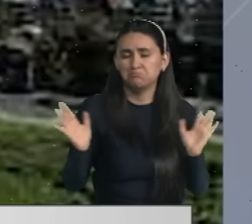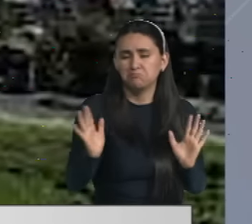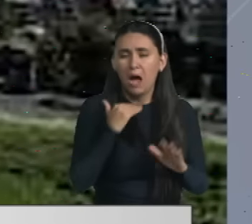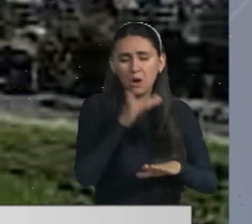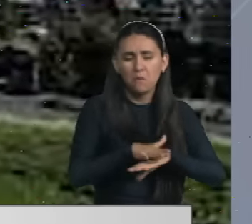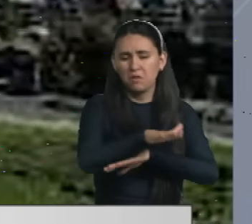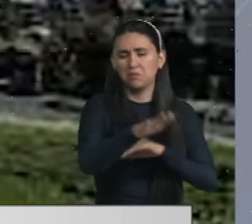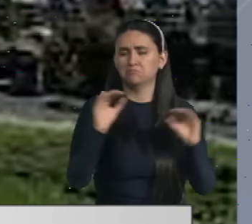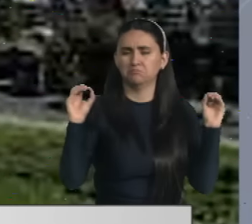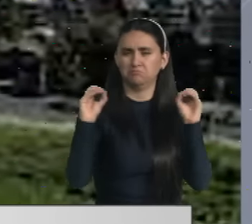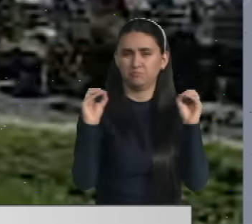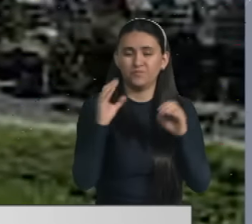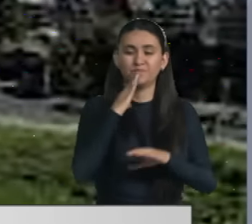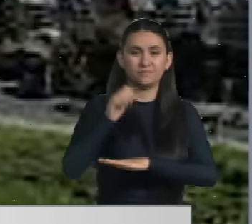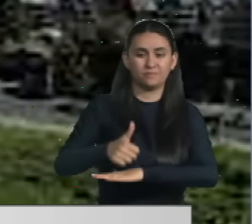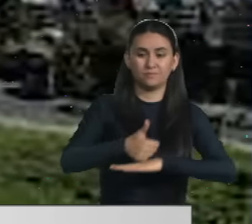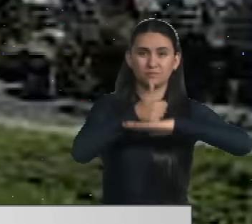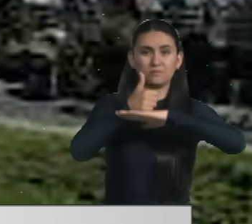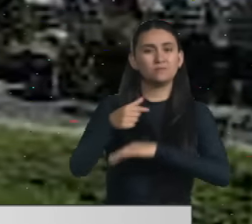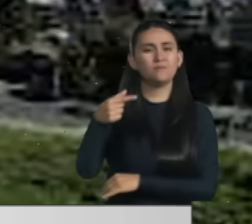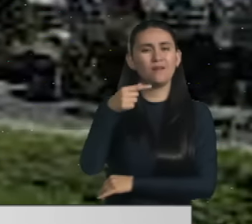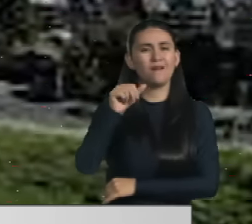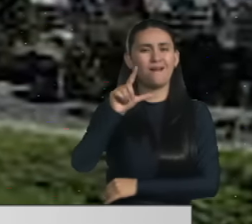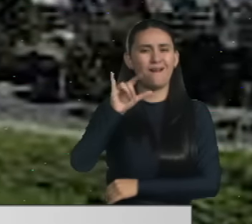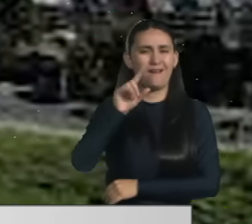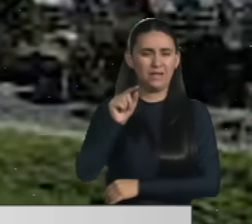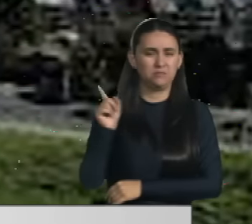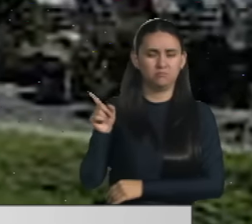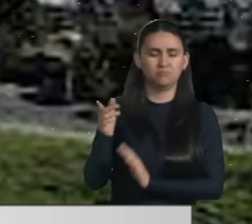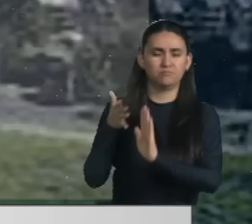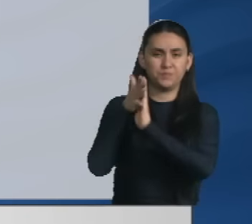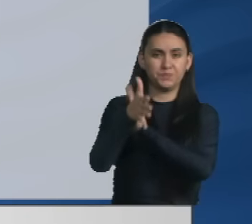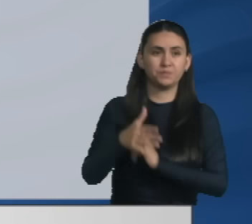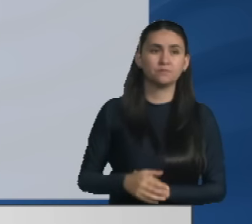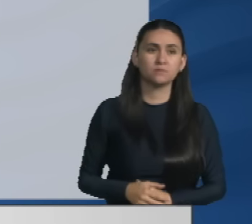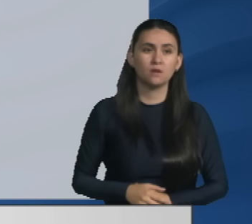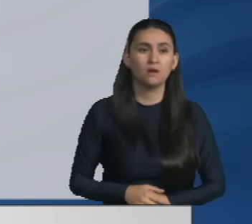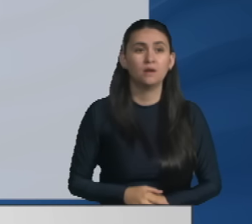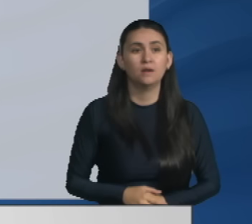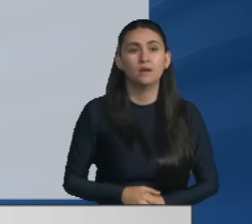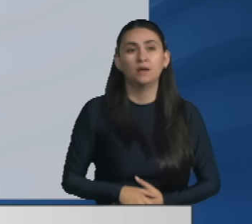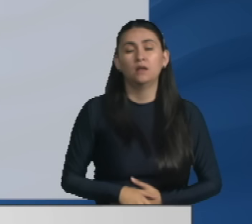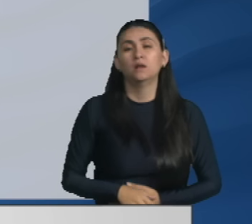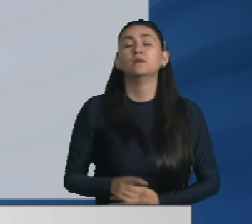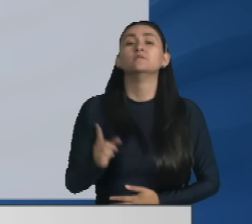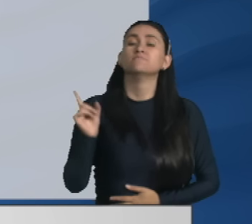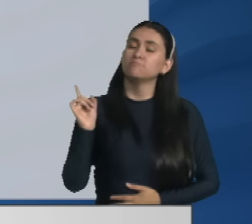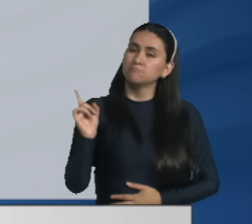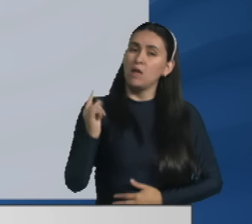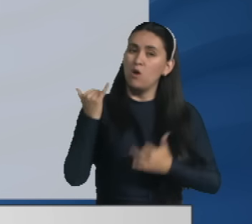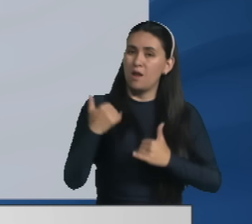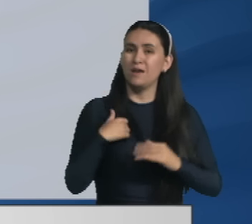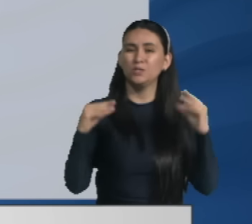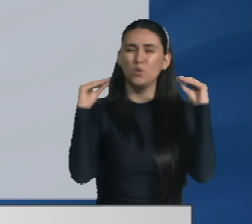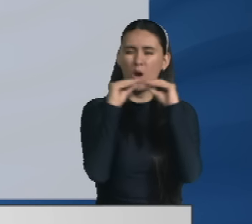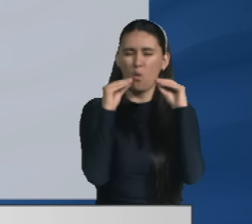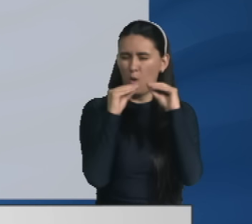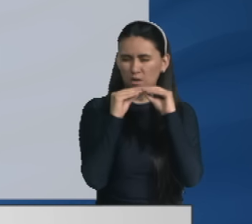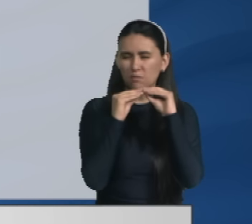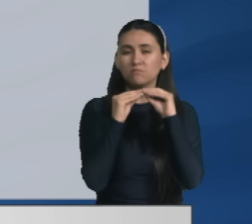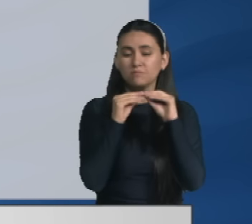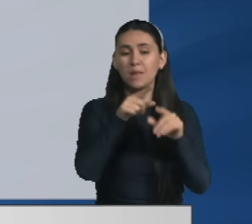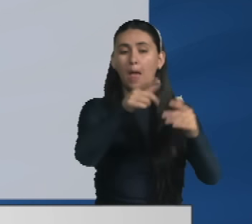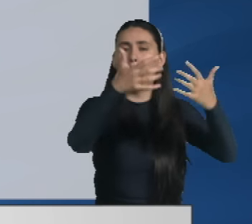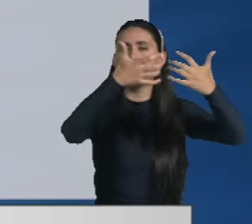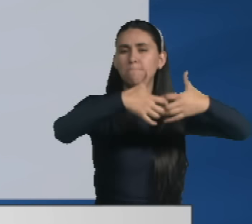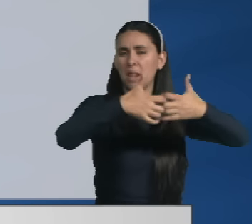Escuchemos a continuación al gerente de la empresa de renovación urbana de Bogotá. Con este acuerdo lo que se logró es que la empresa renuncia